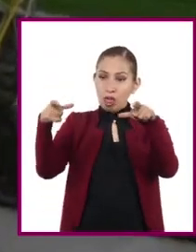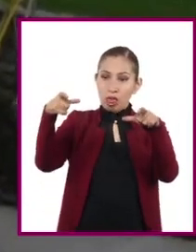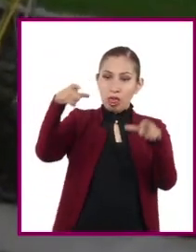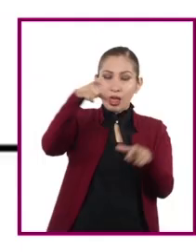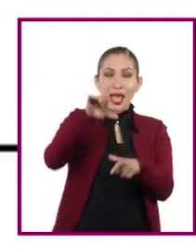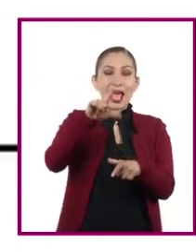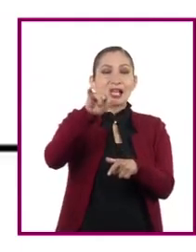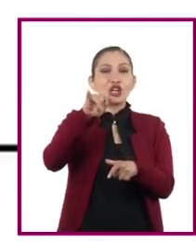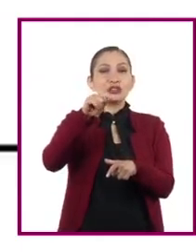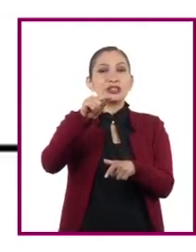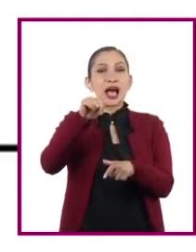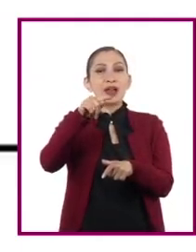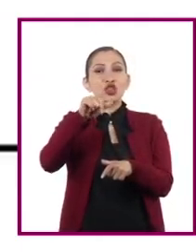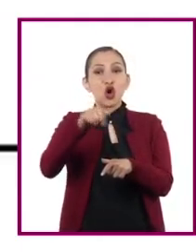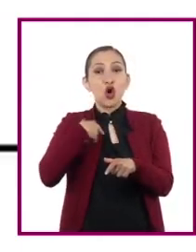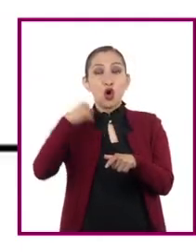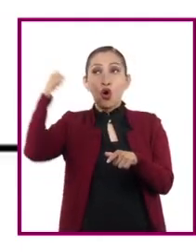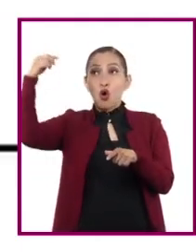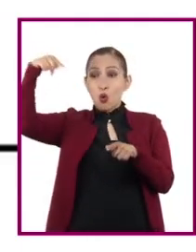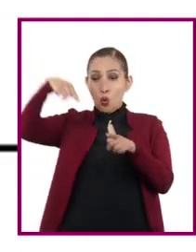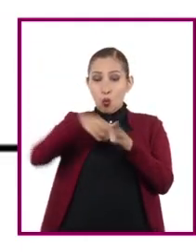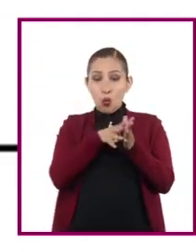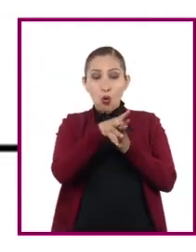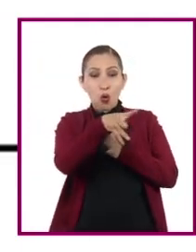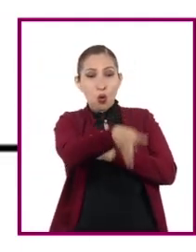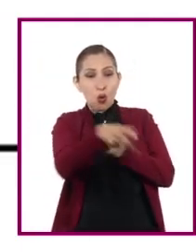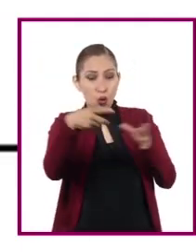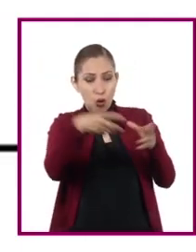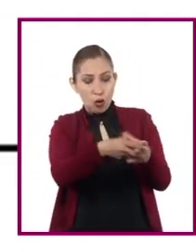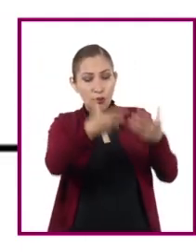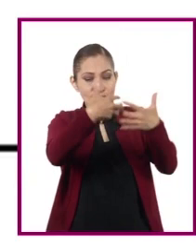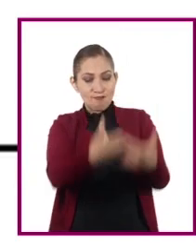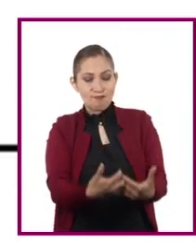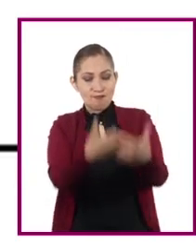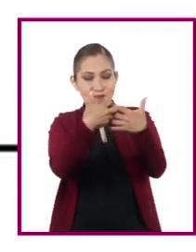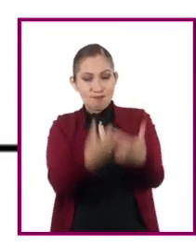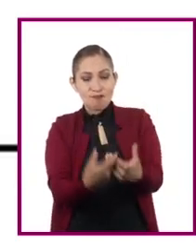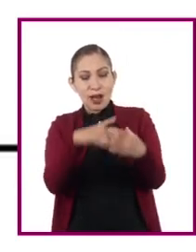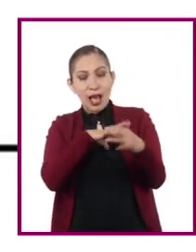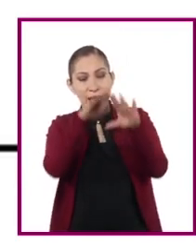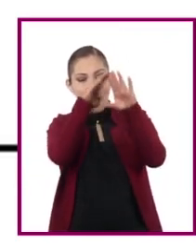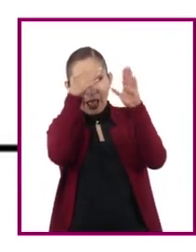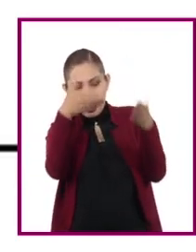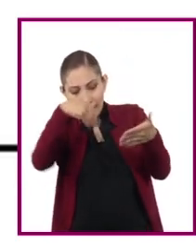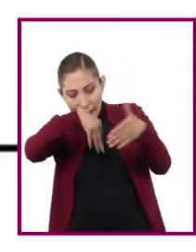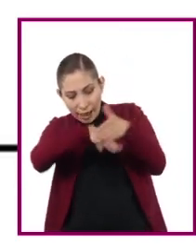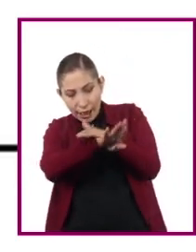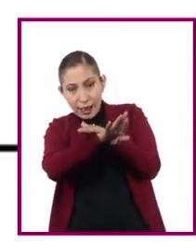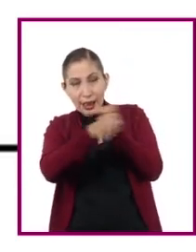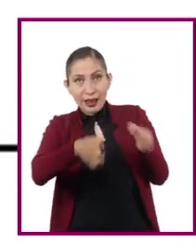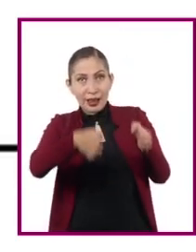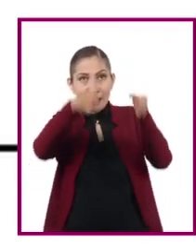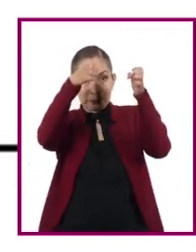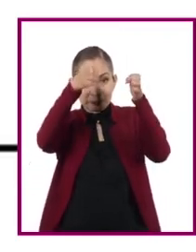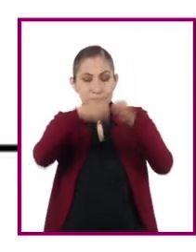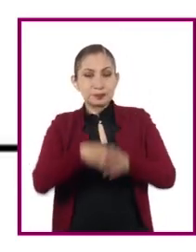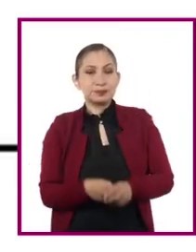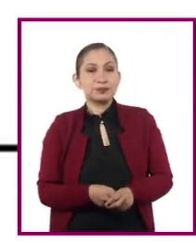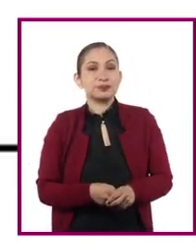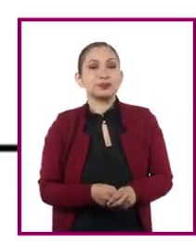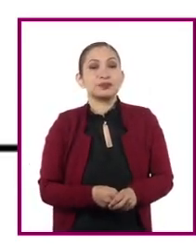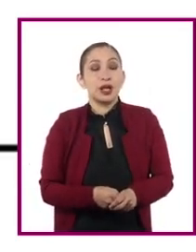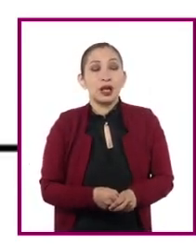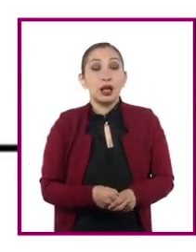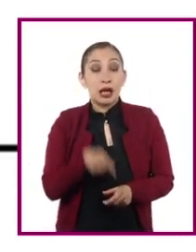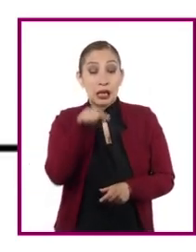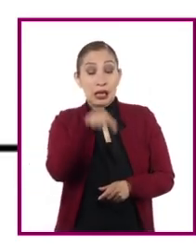denominada helióstato, envía radiación solar al concentrador, que se encuentra en el interior de un edificio.